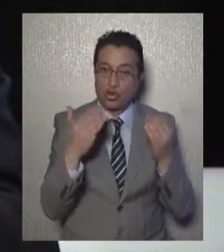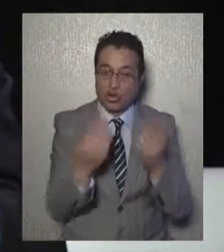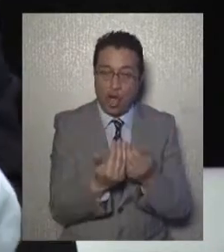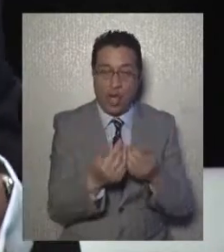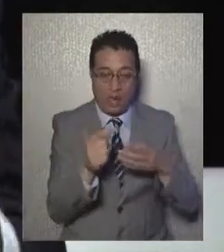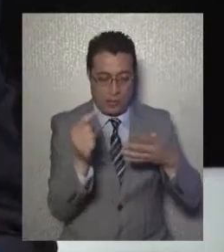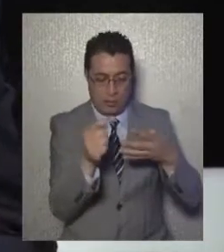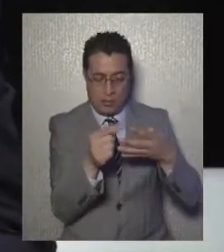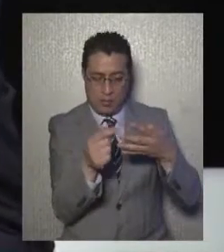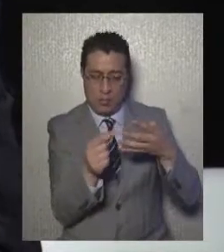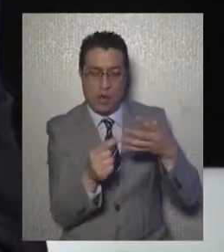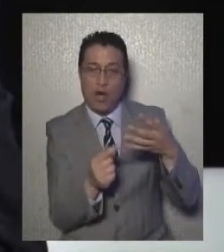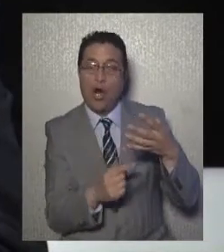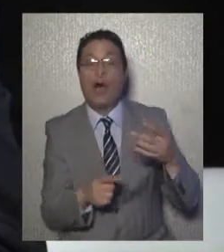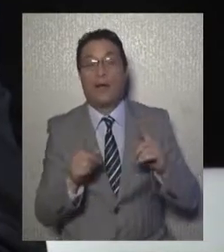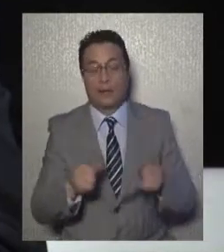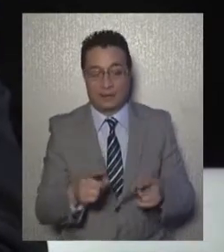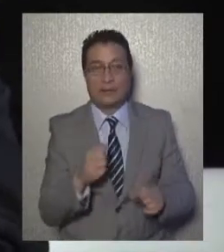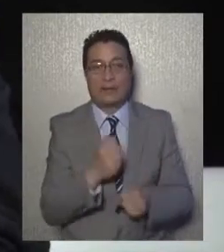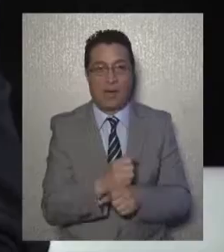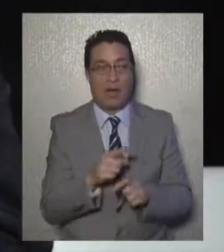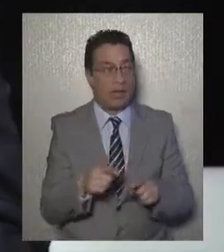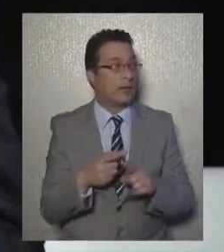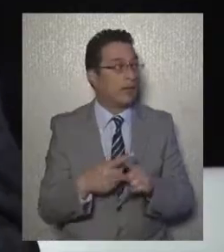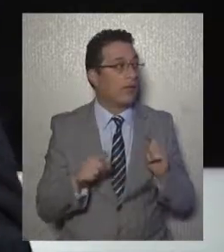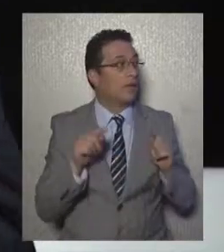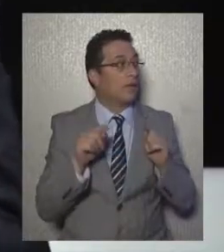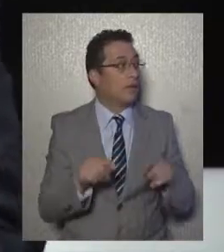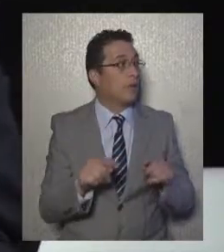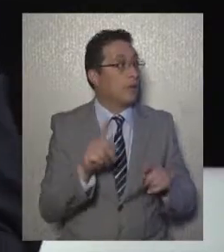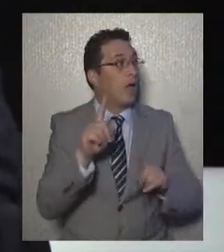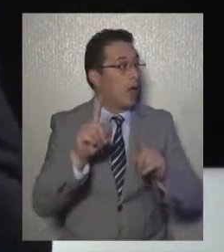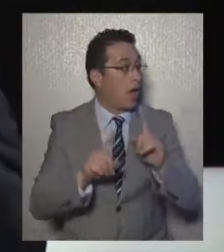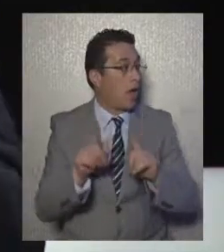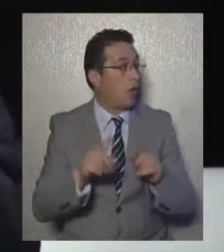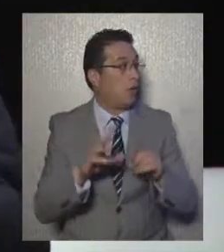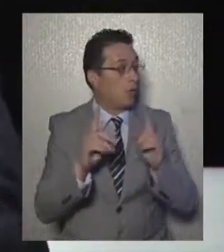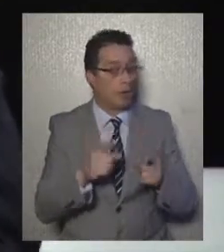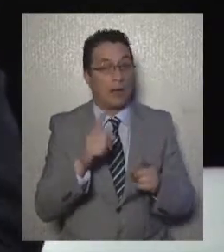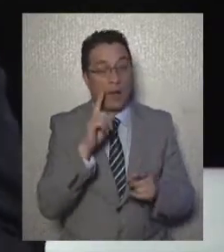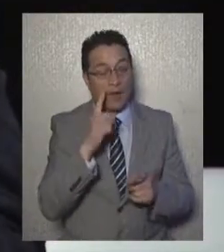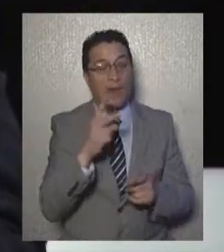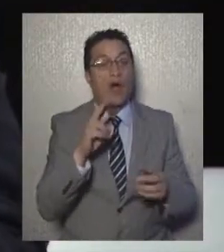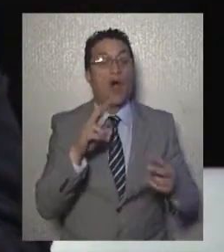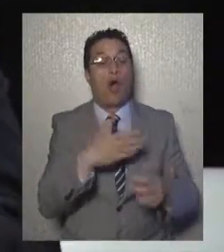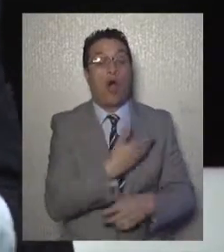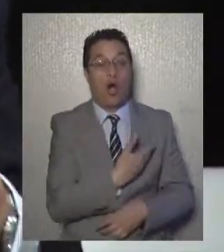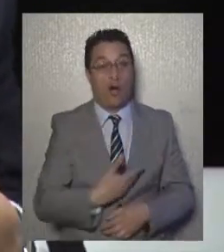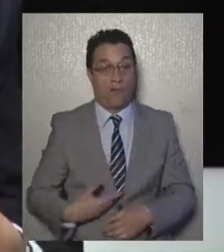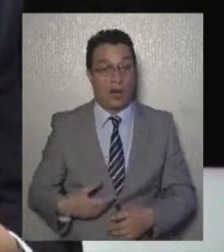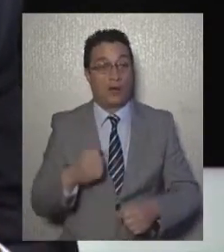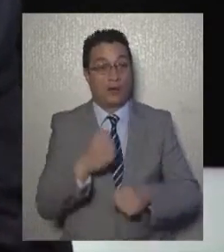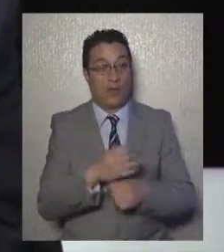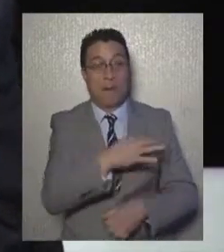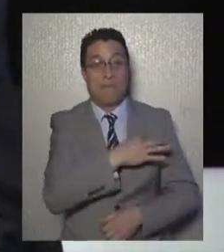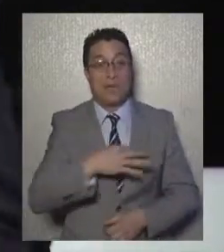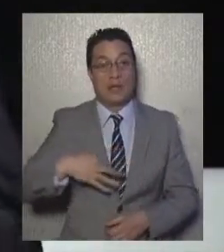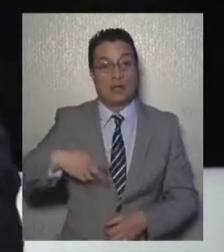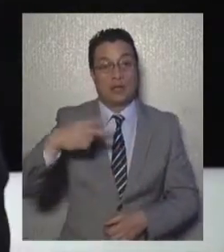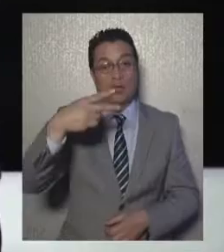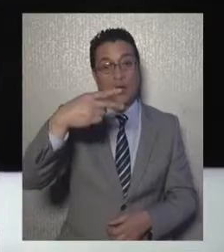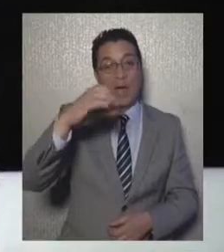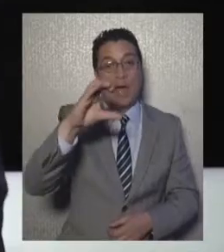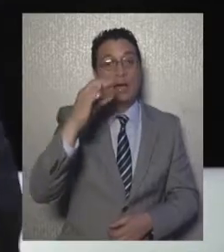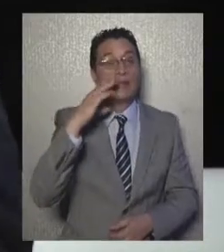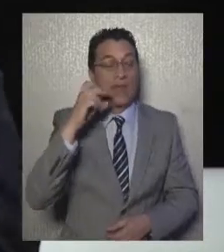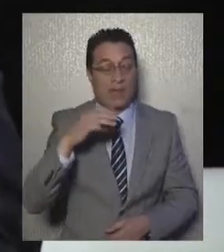el trabajar en todas es lo que hace la diferencia. Y ahí hay algunas que tienen que ver con el gobierno. Nosotros estamos trabajando con el Ministerio de Hacienda, estamos trabajando con el